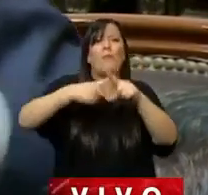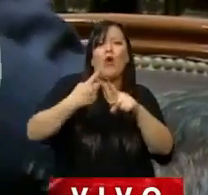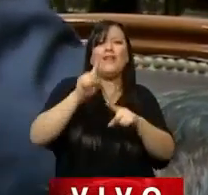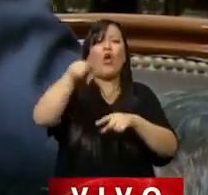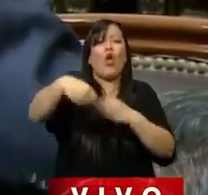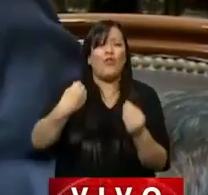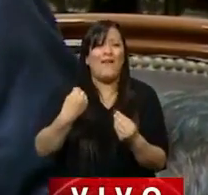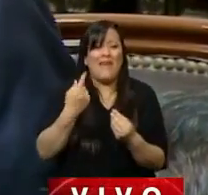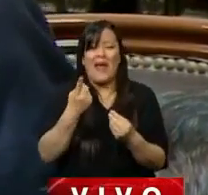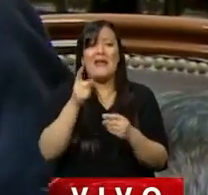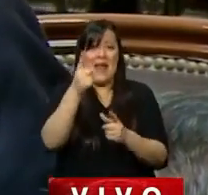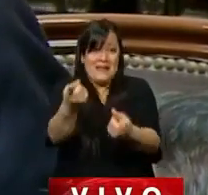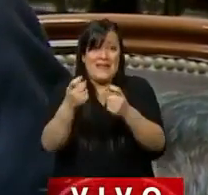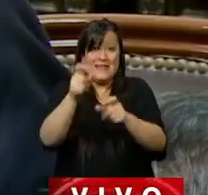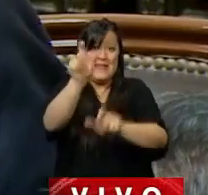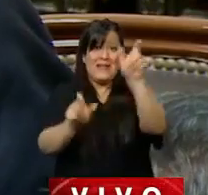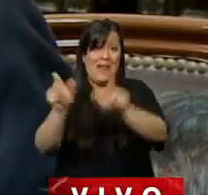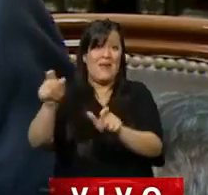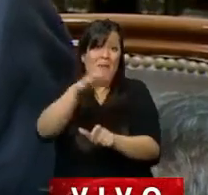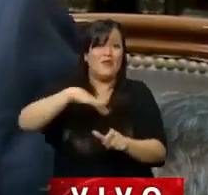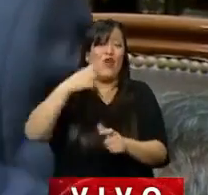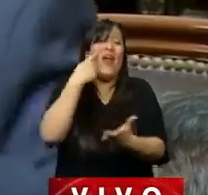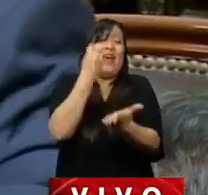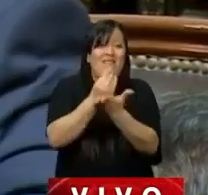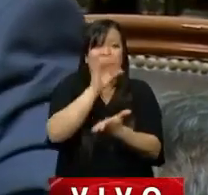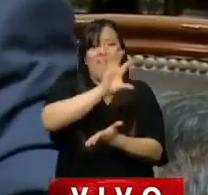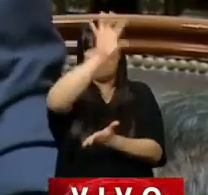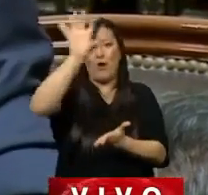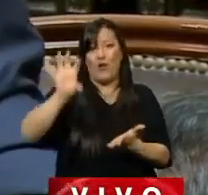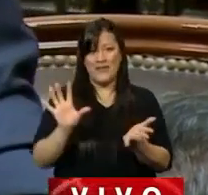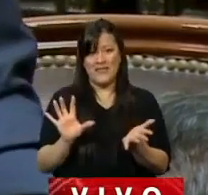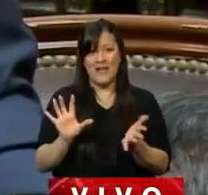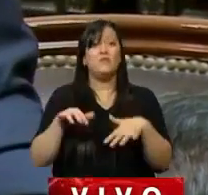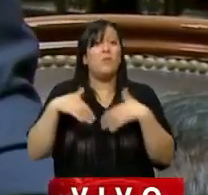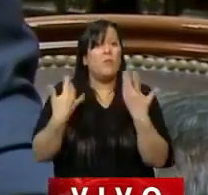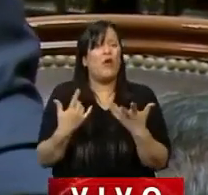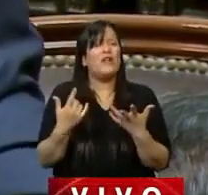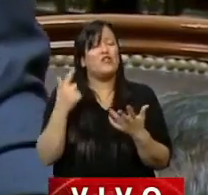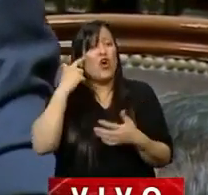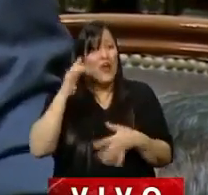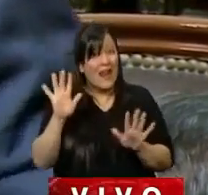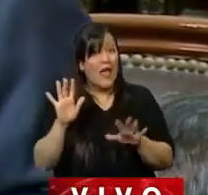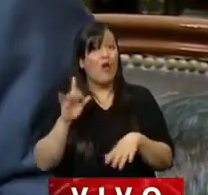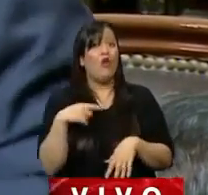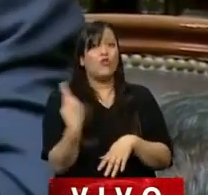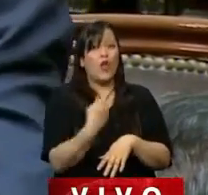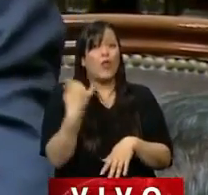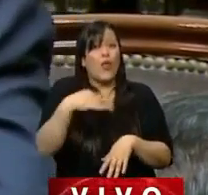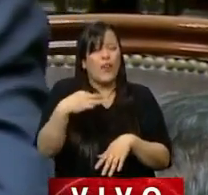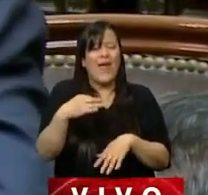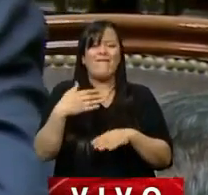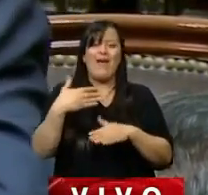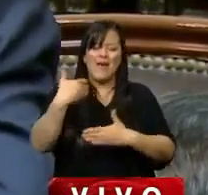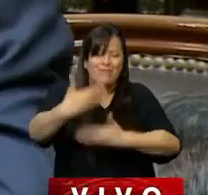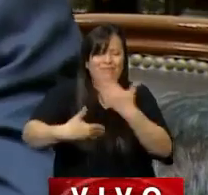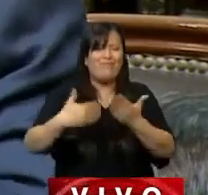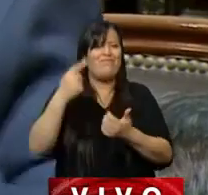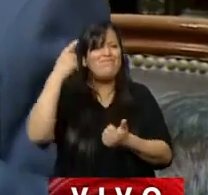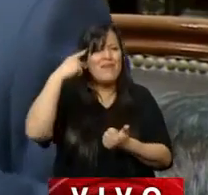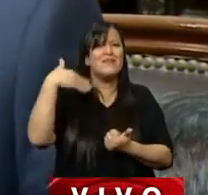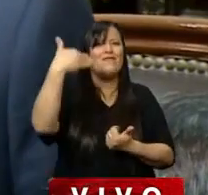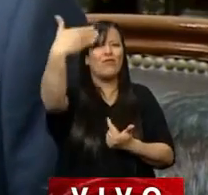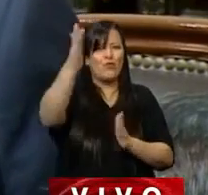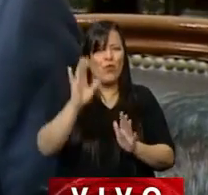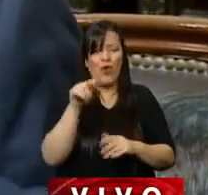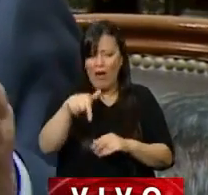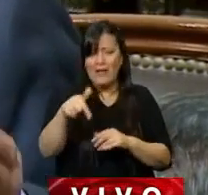las necesidades particulares de nuestras regiones. Entonces creo yo que tenemos que ir hacia adelante, y esto es